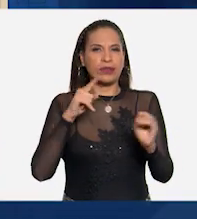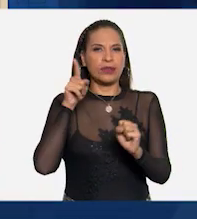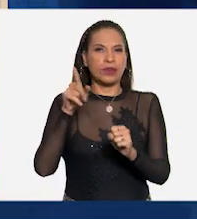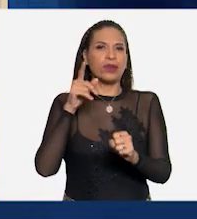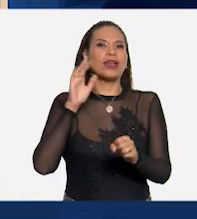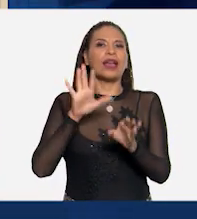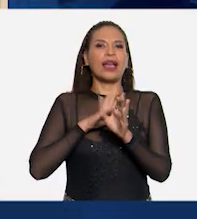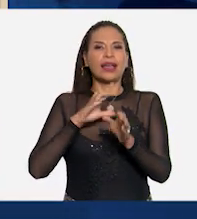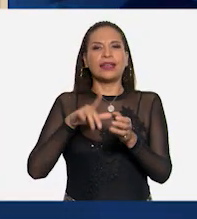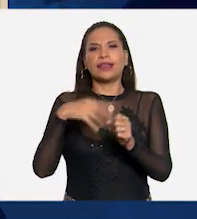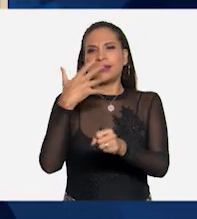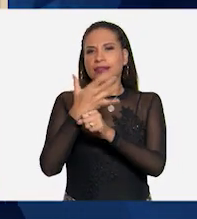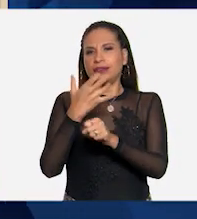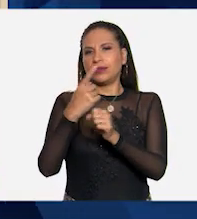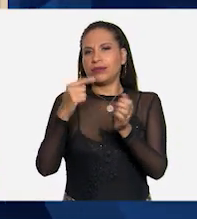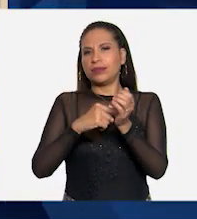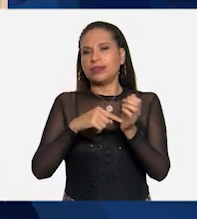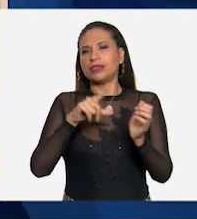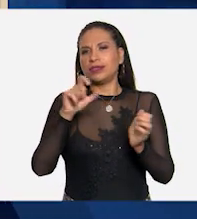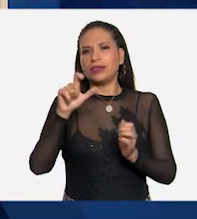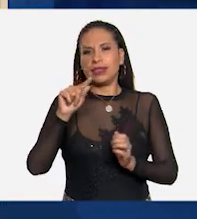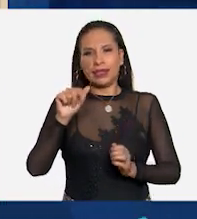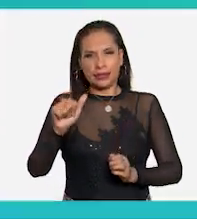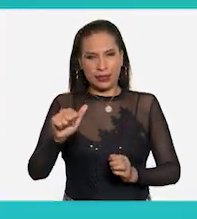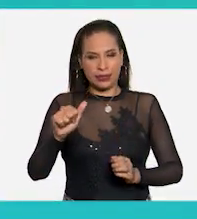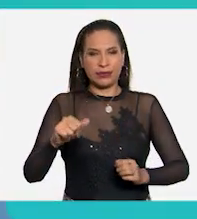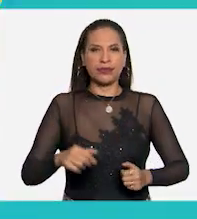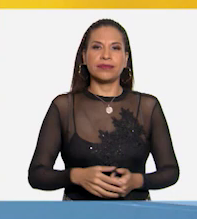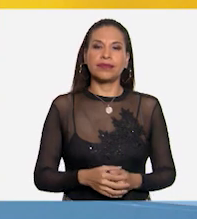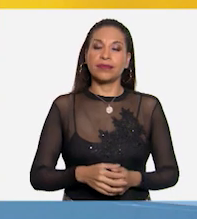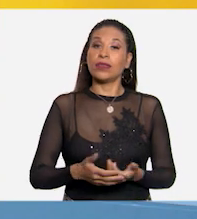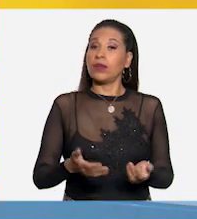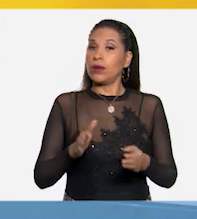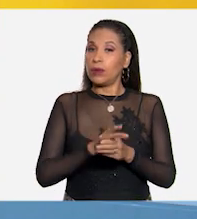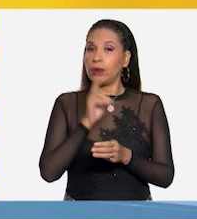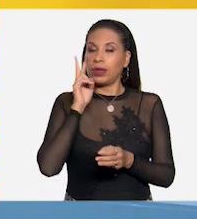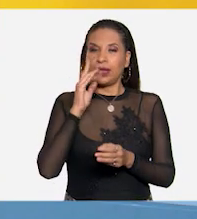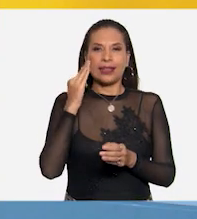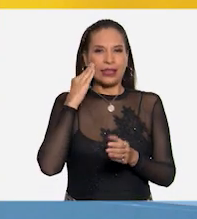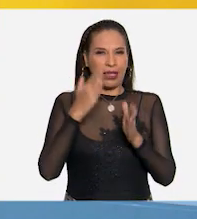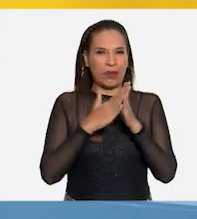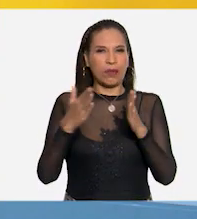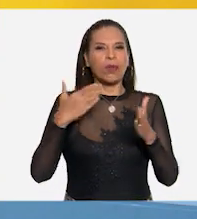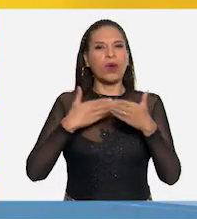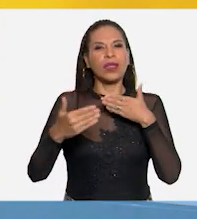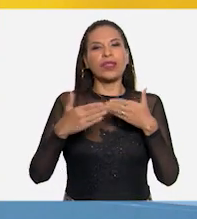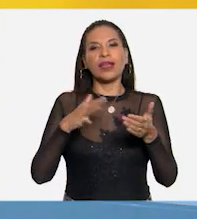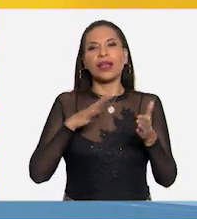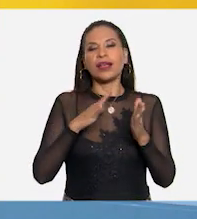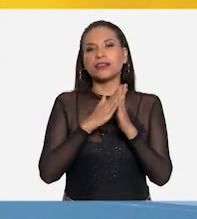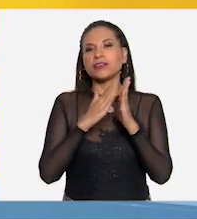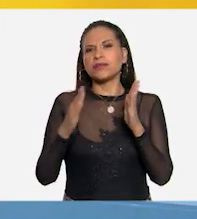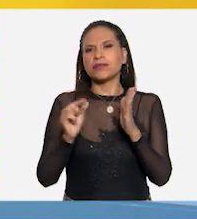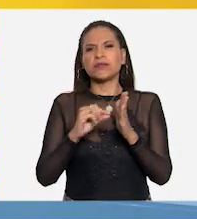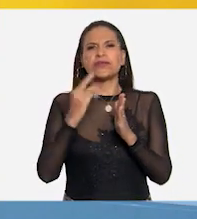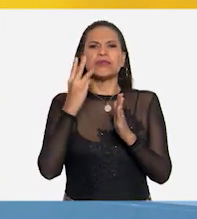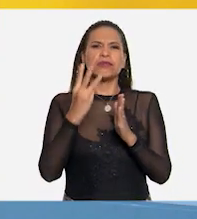Estados Unidos en 1776. Veo entonces que la Edad Moderna comprende tan solo